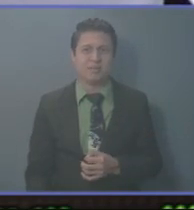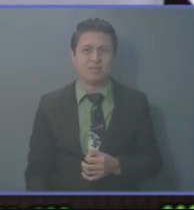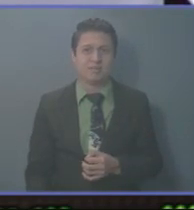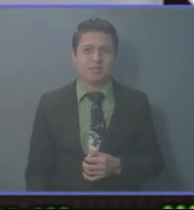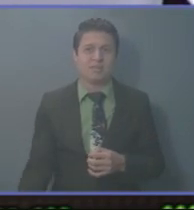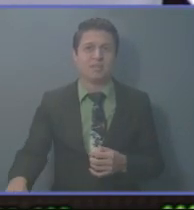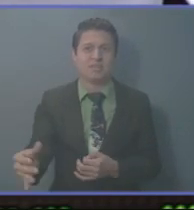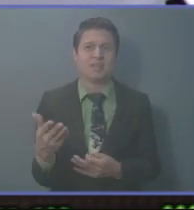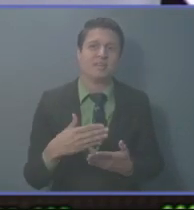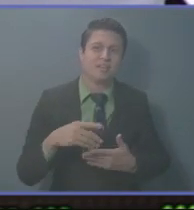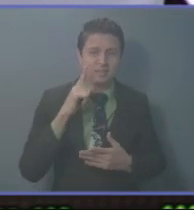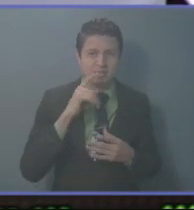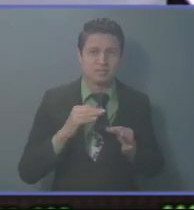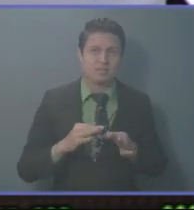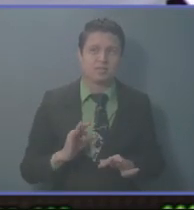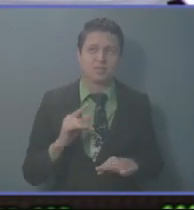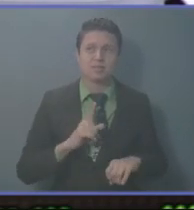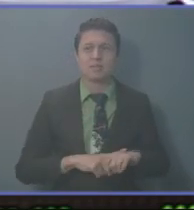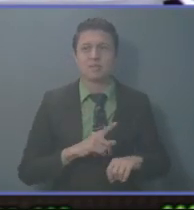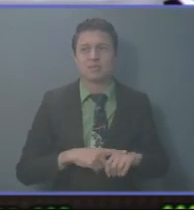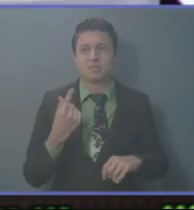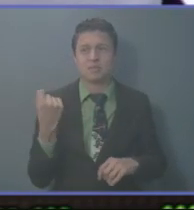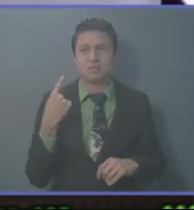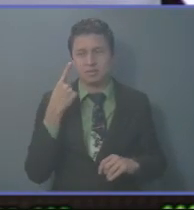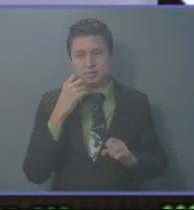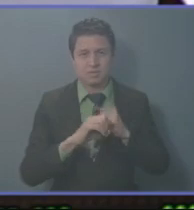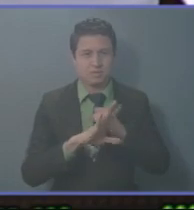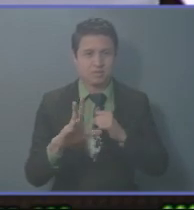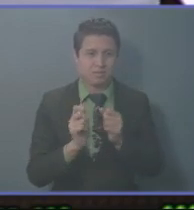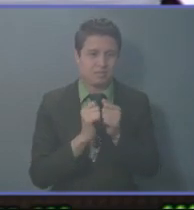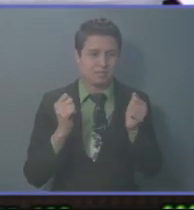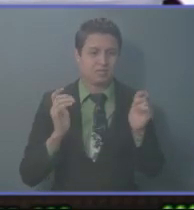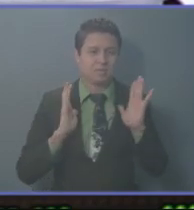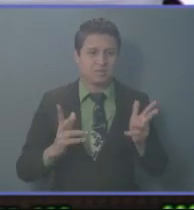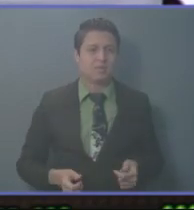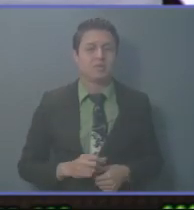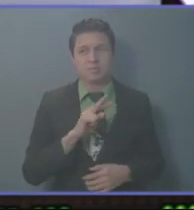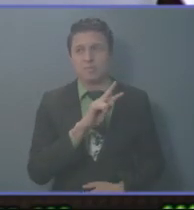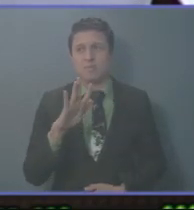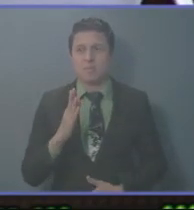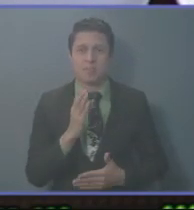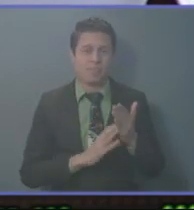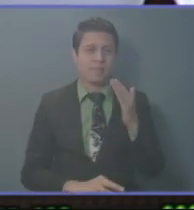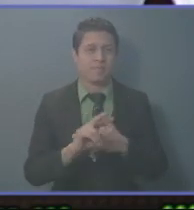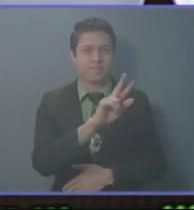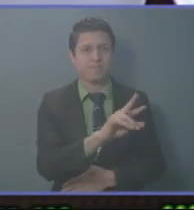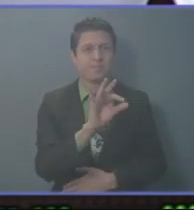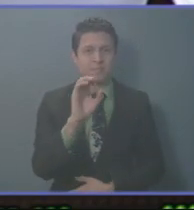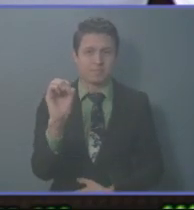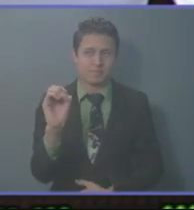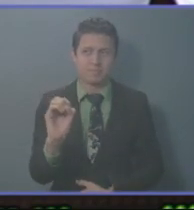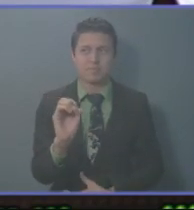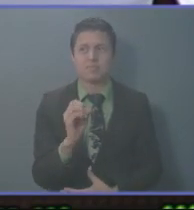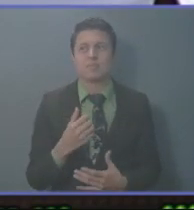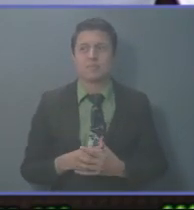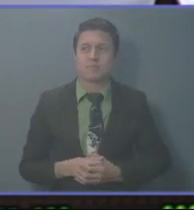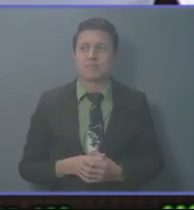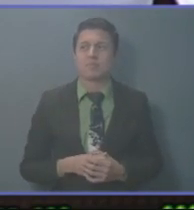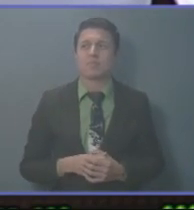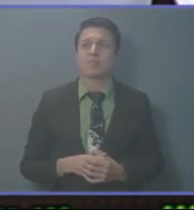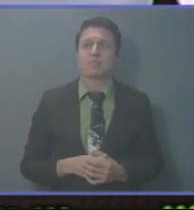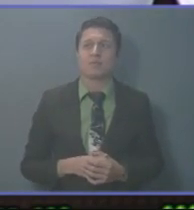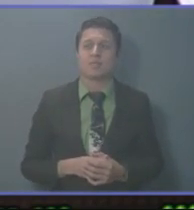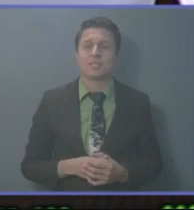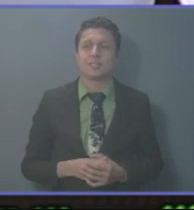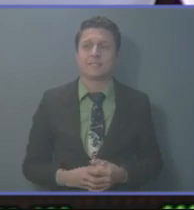2 de diciembre de 2010, publicado en el Diario Oficial número 25, tomo número 390, del 4